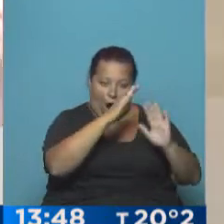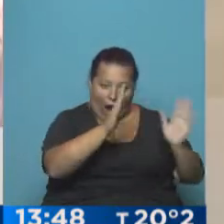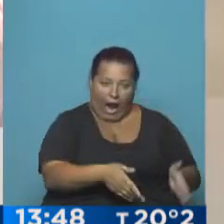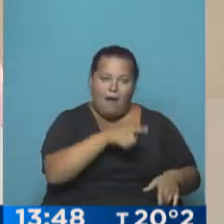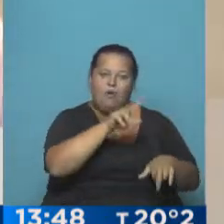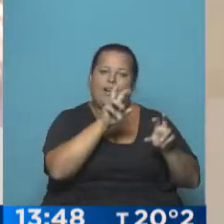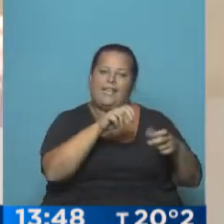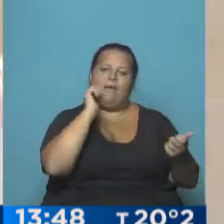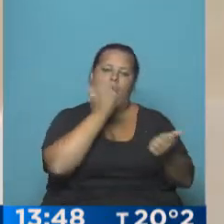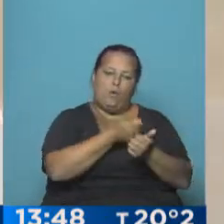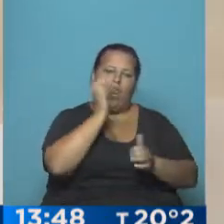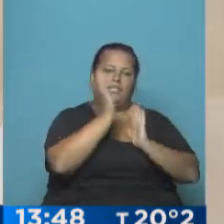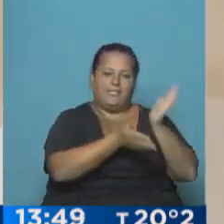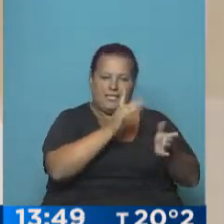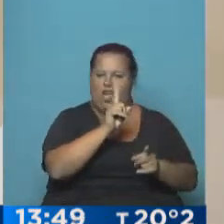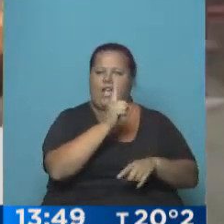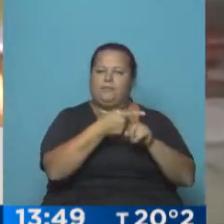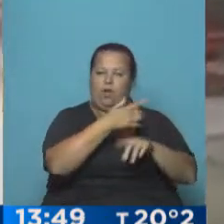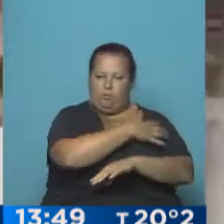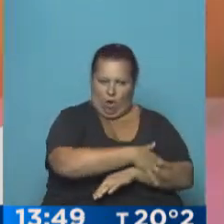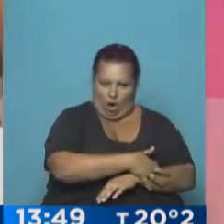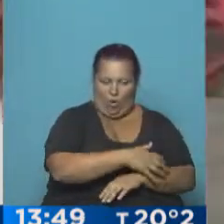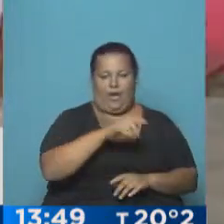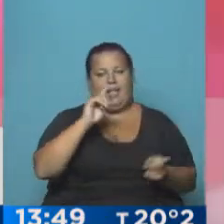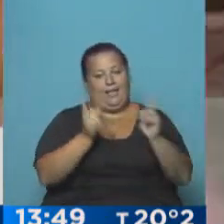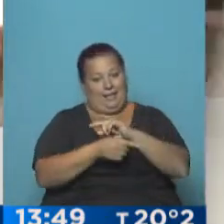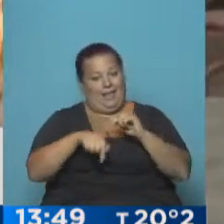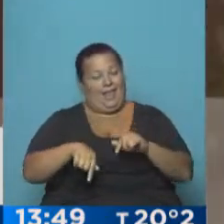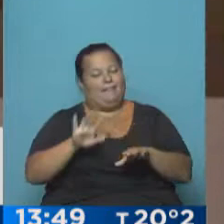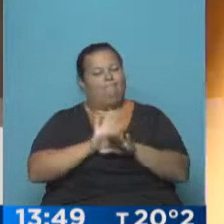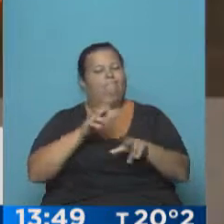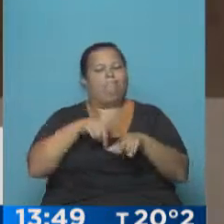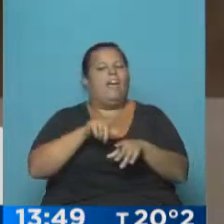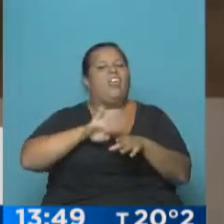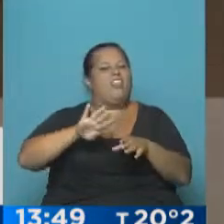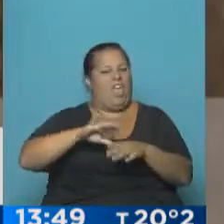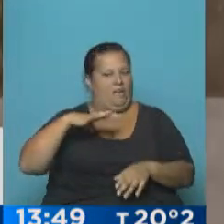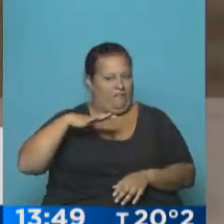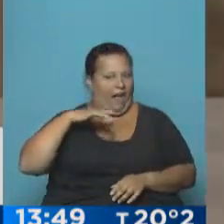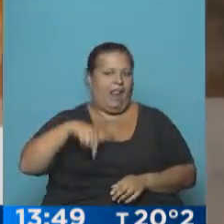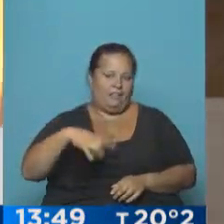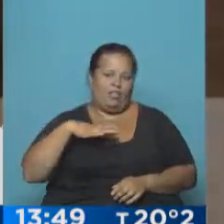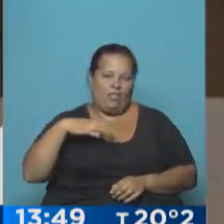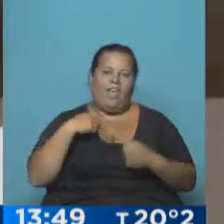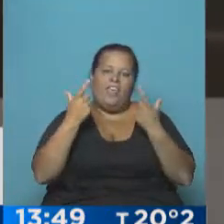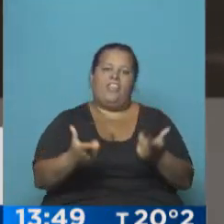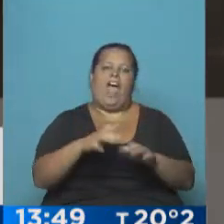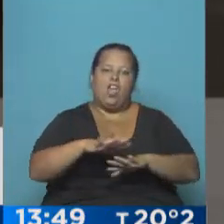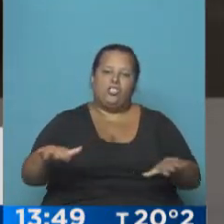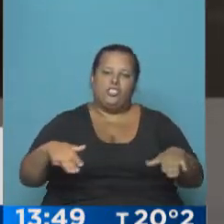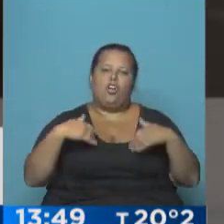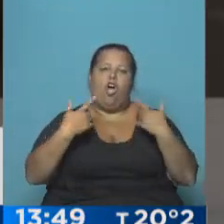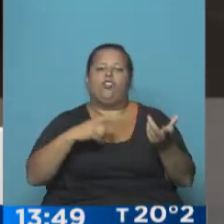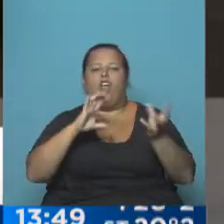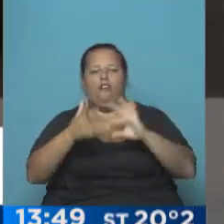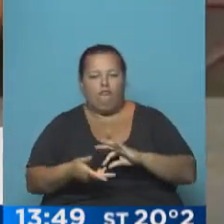esos temas, por violencia y abuso, no por pobreza. Creo que esto es una deuda pendiente que todavía tenemos, es darle a los chicos más